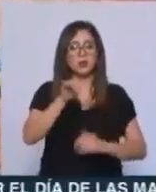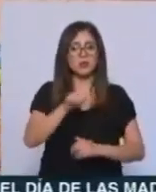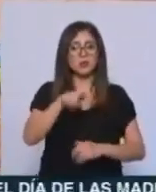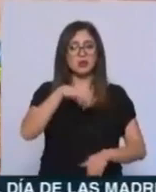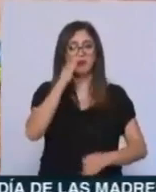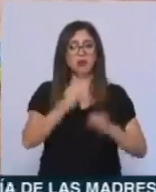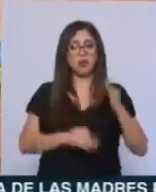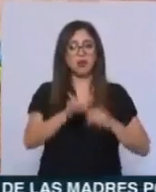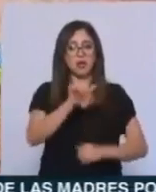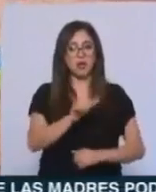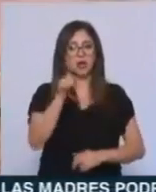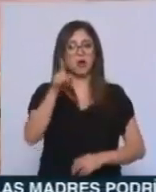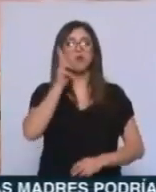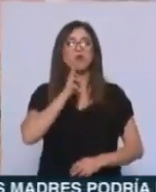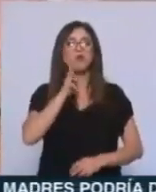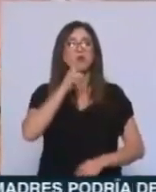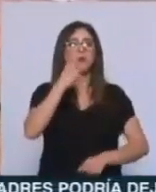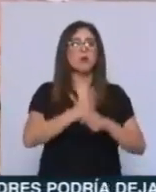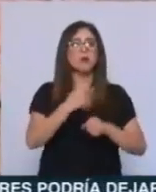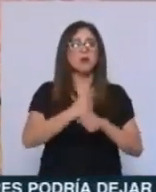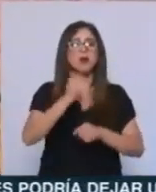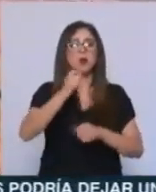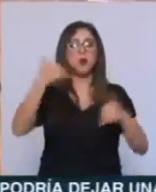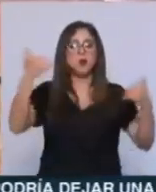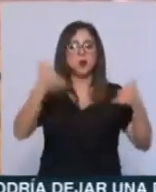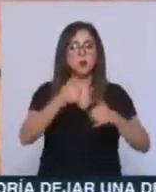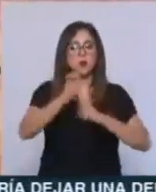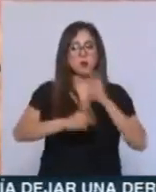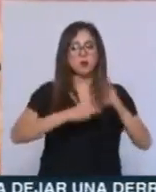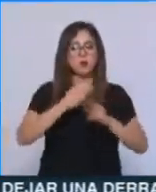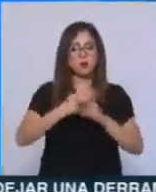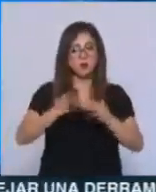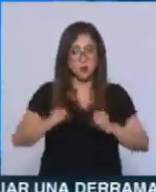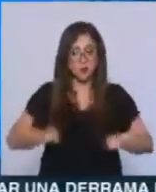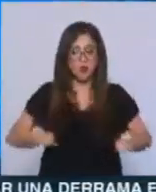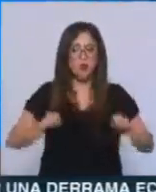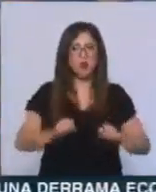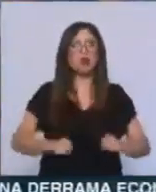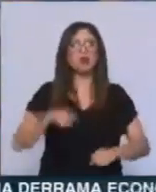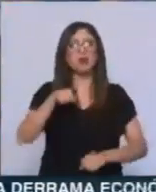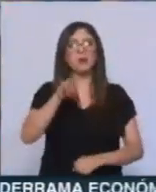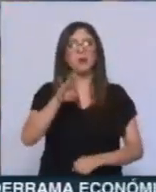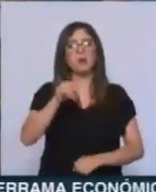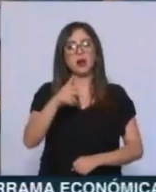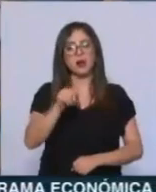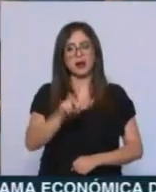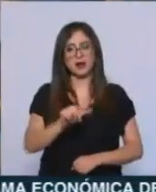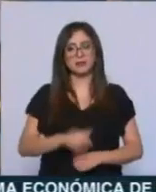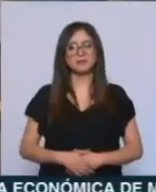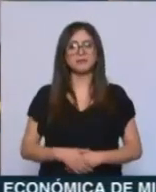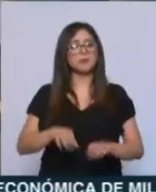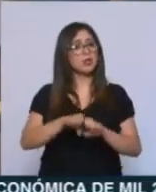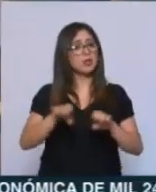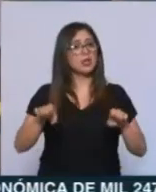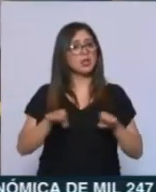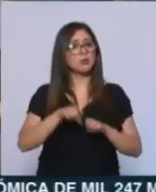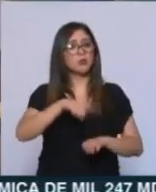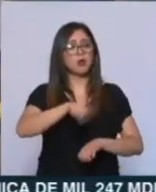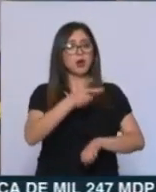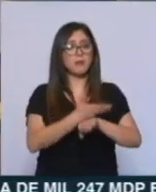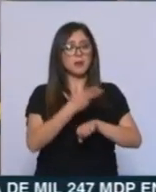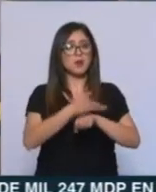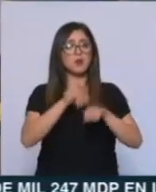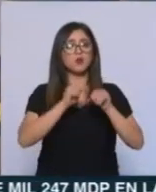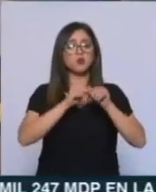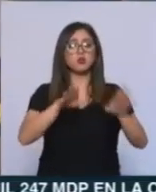en la final A de la prueba en la primera etapa de la Copa del Mundo de Remo que se celebra en Bulgaria. Las Águilas del América dieron a